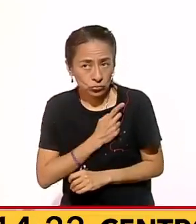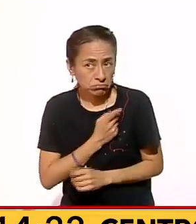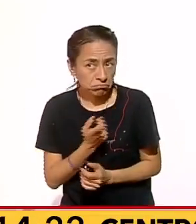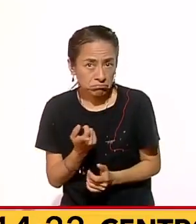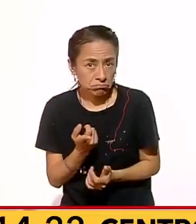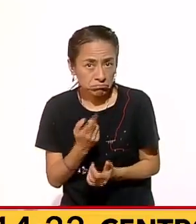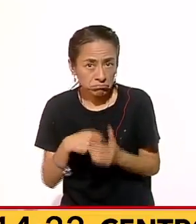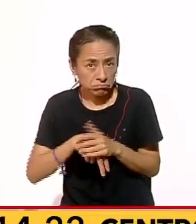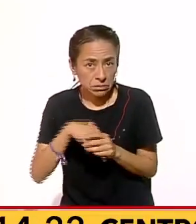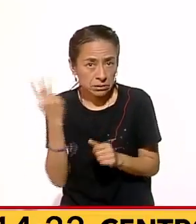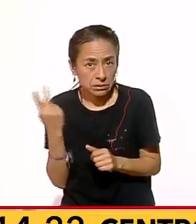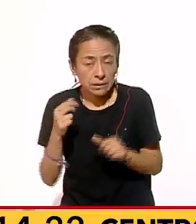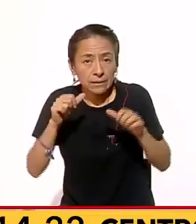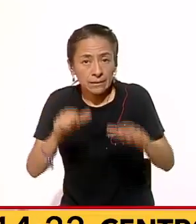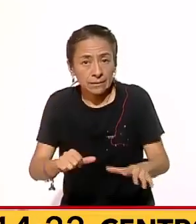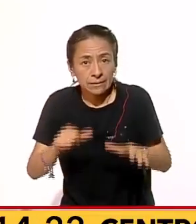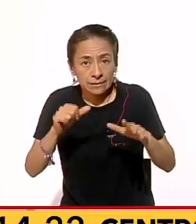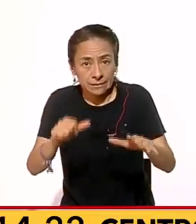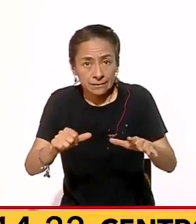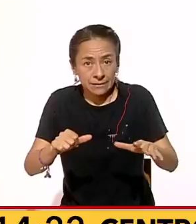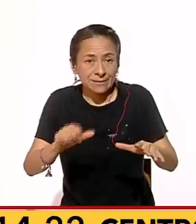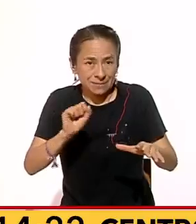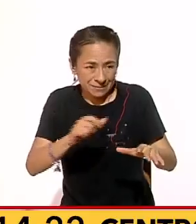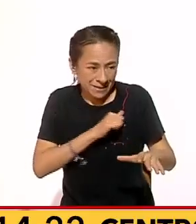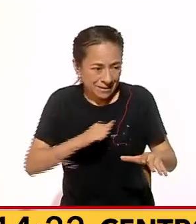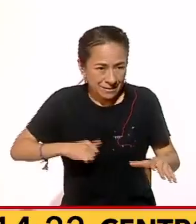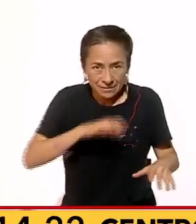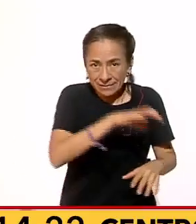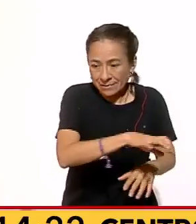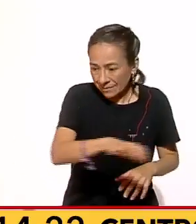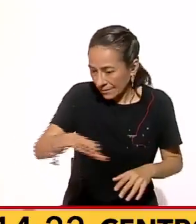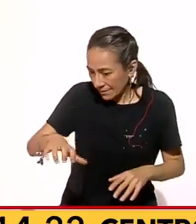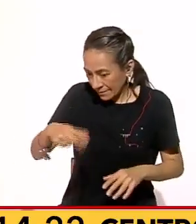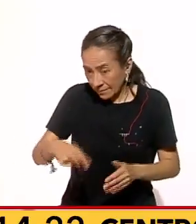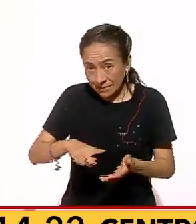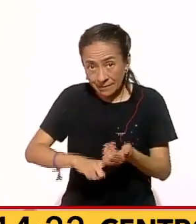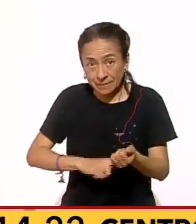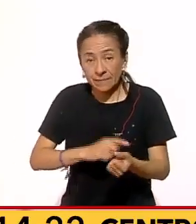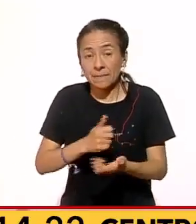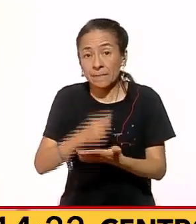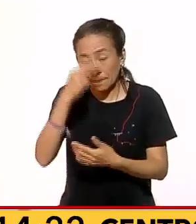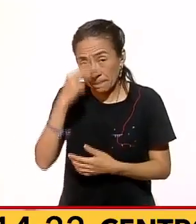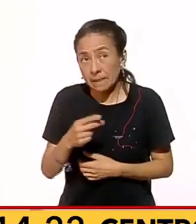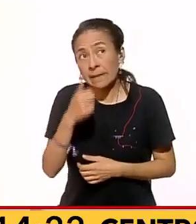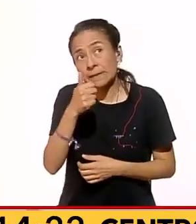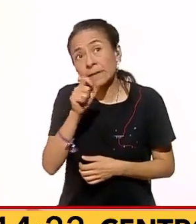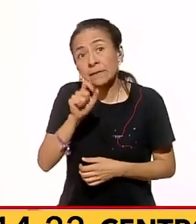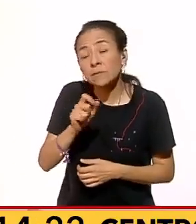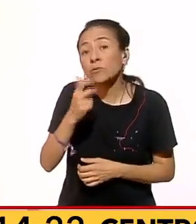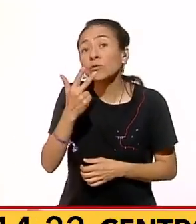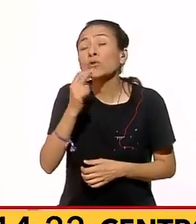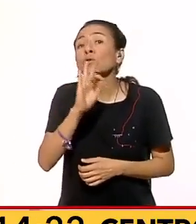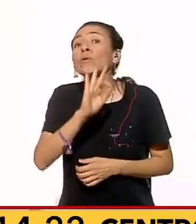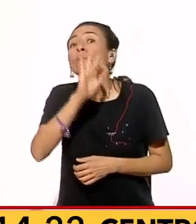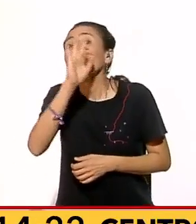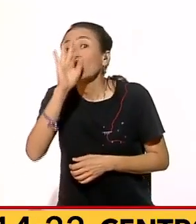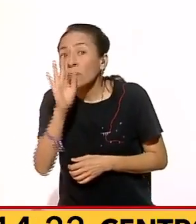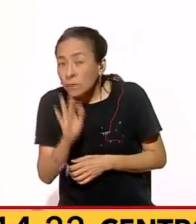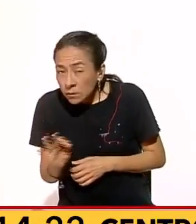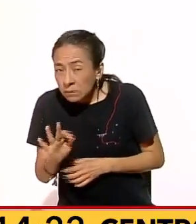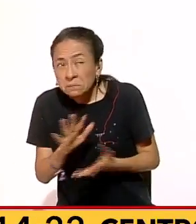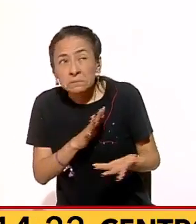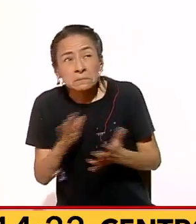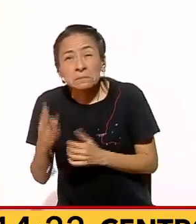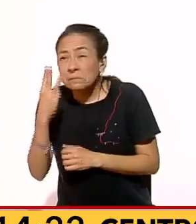en las 16 demarcaciones territoriales de la Ciudad de México. Es decir, el 6.8% del total de los más de